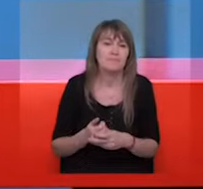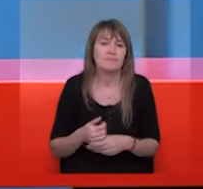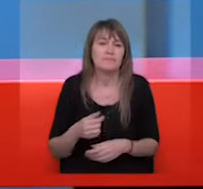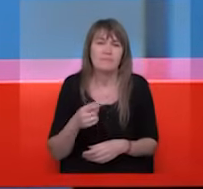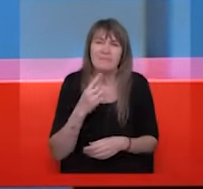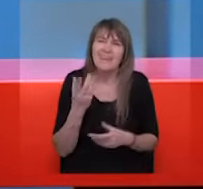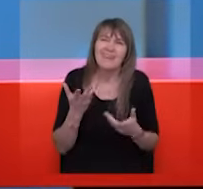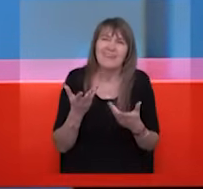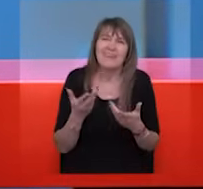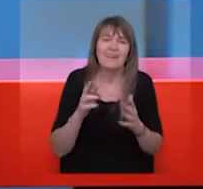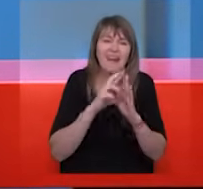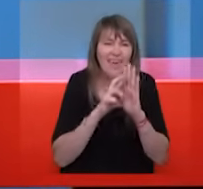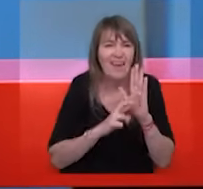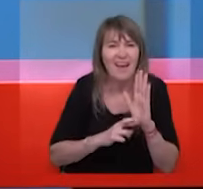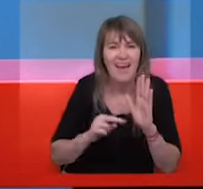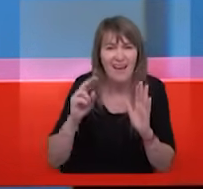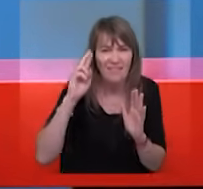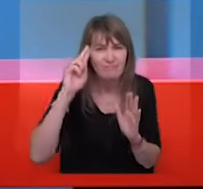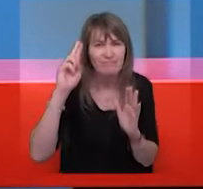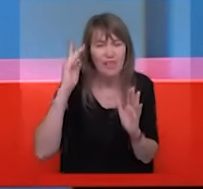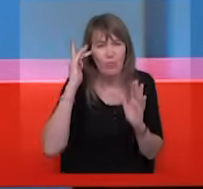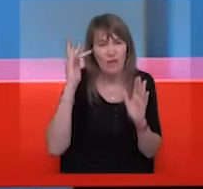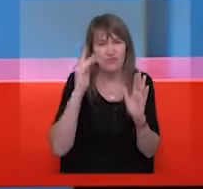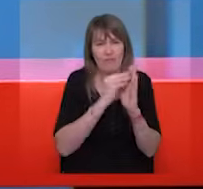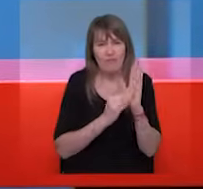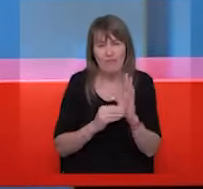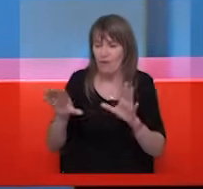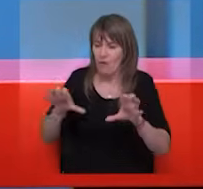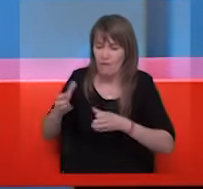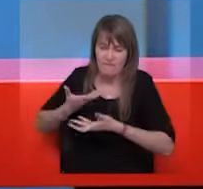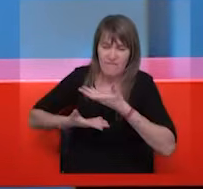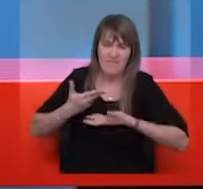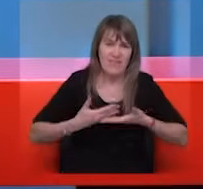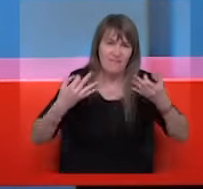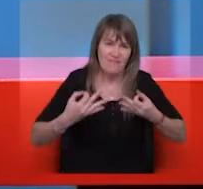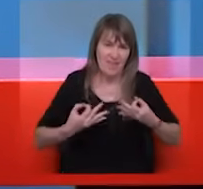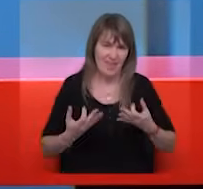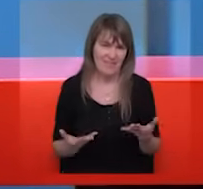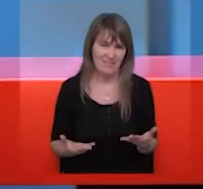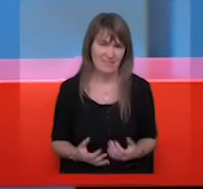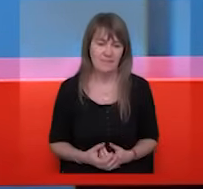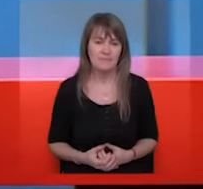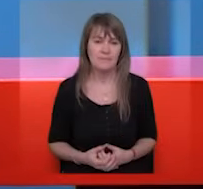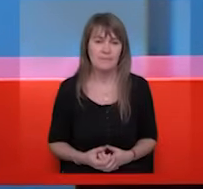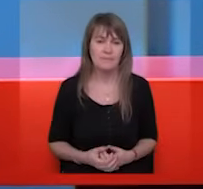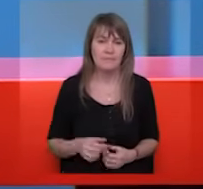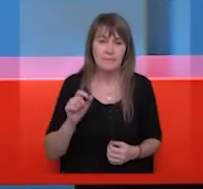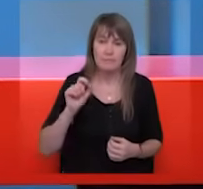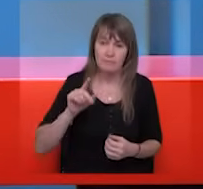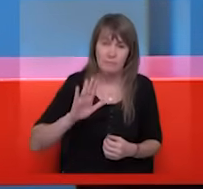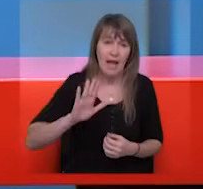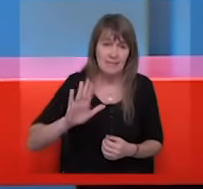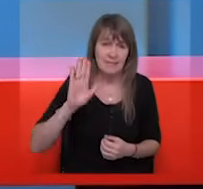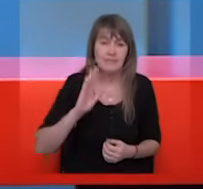reglas no escritas no de eh de de convivencia y y bueno esa forma hacer